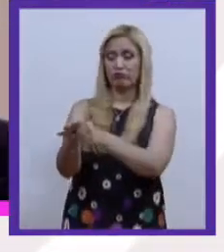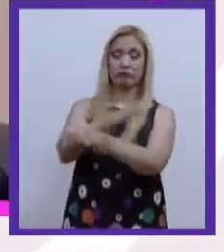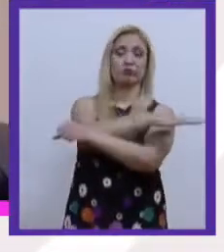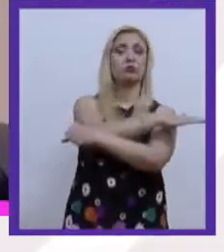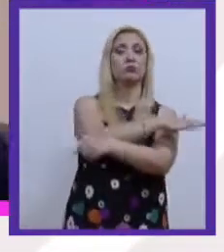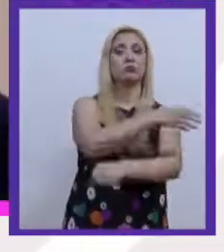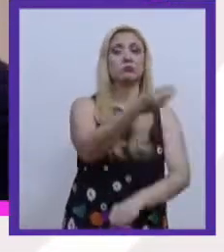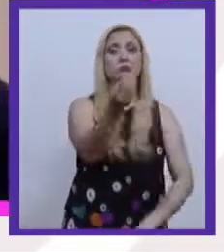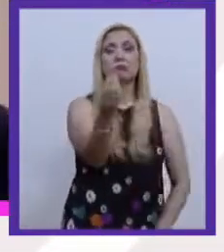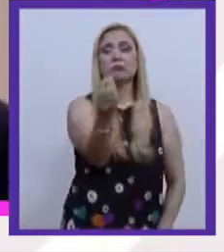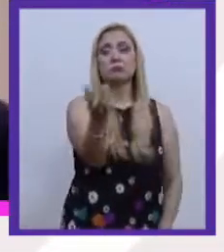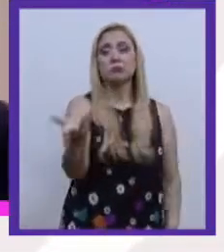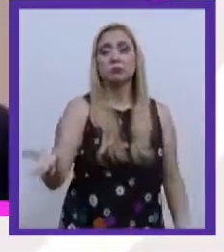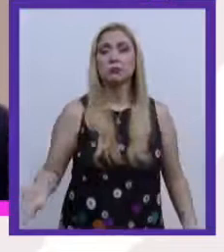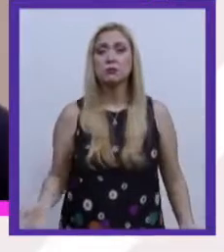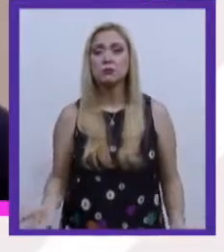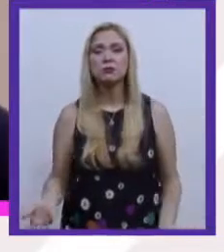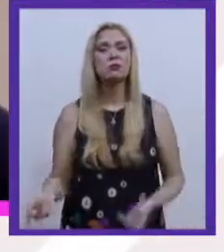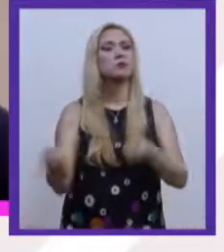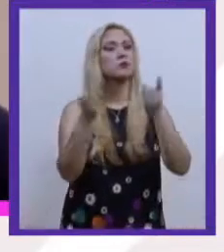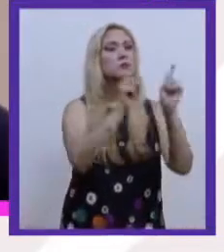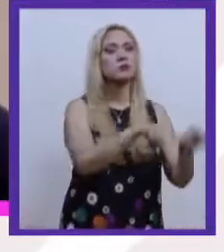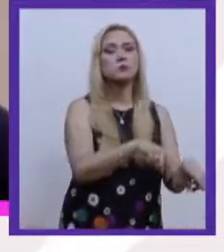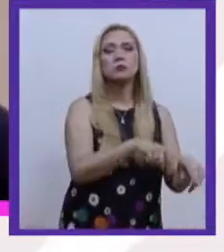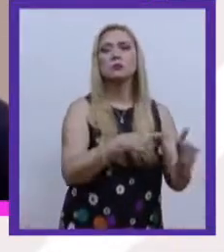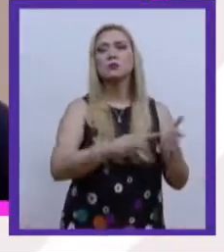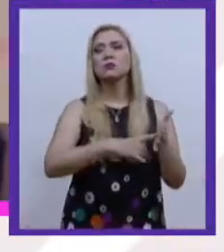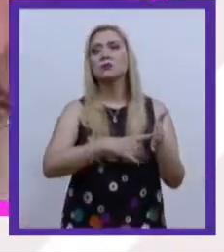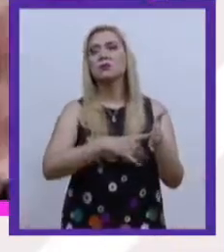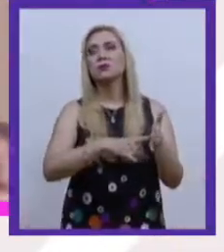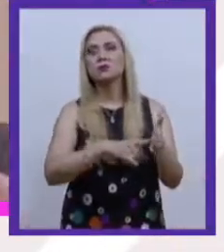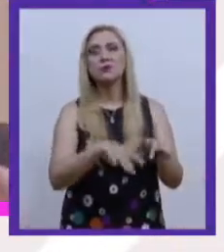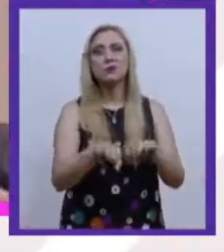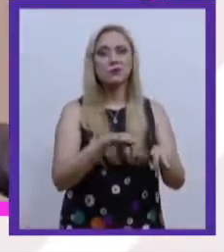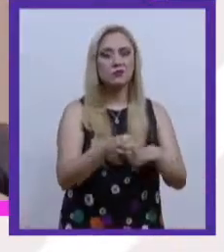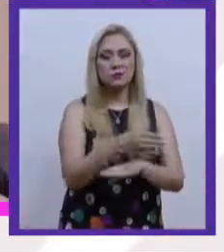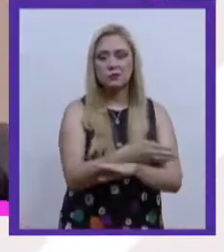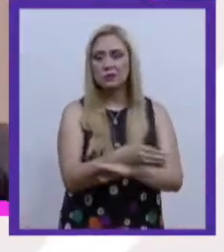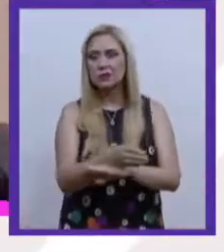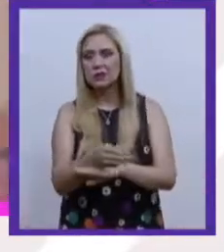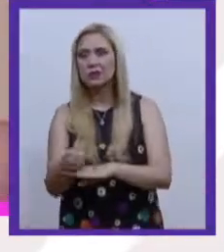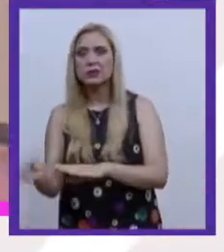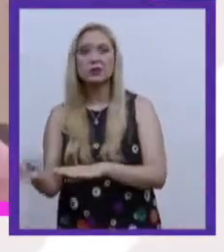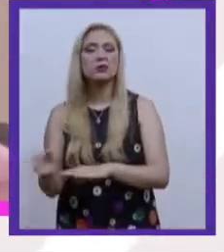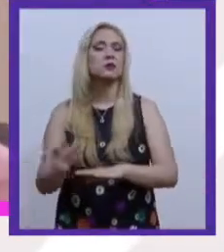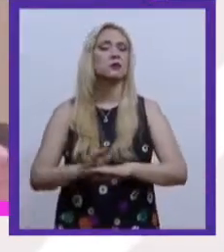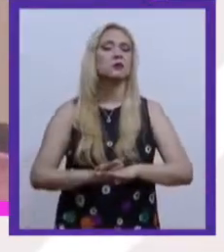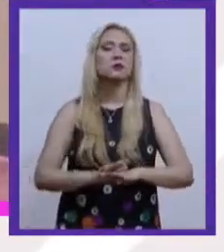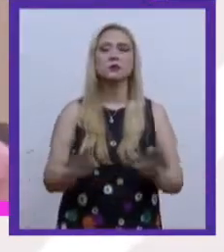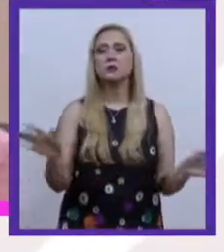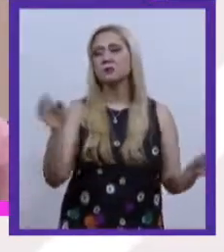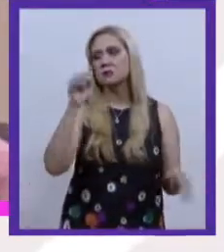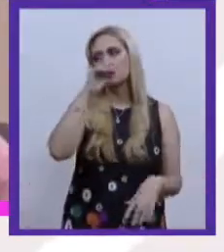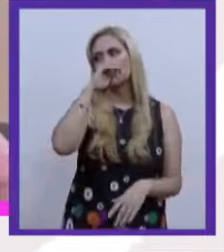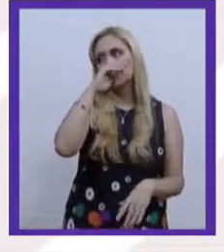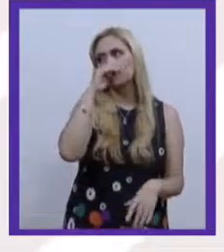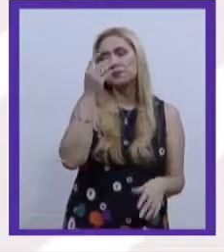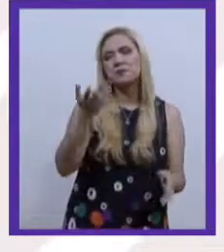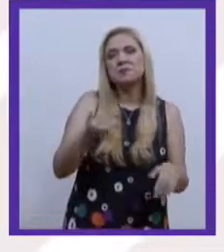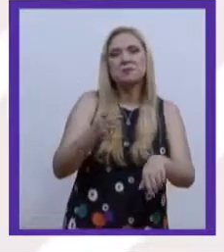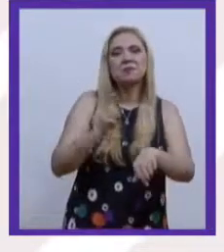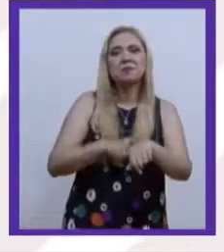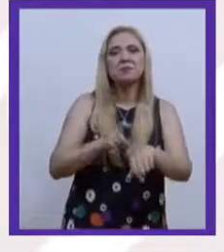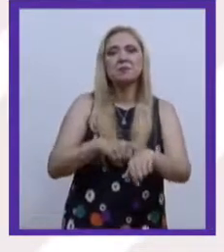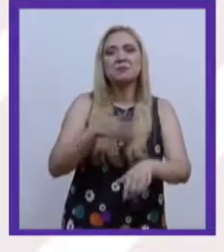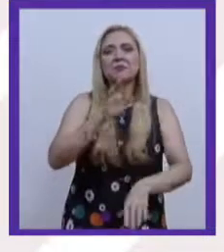con listas enormes, y hay otros que por el tema de los horarios laborales, estas guarderías terminan siendo total y absolutamente insuficientes,